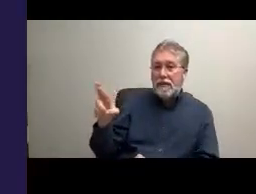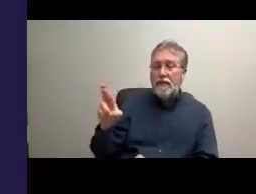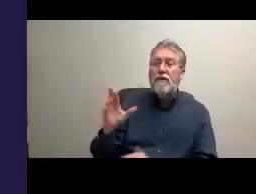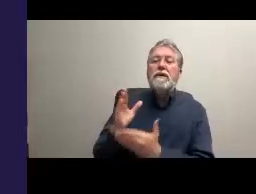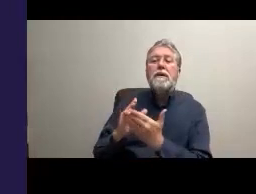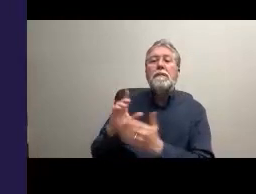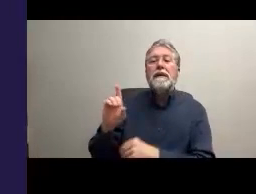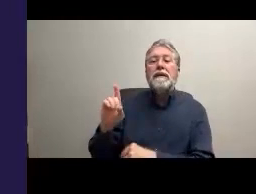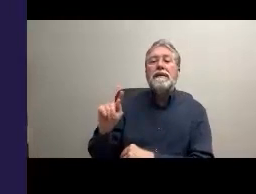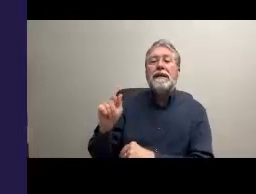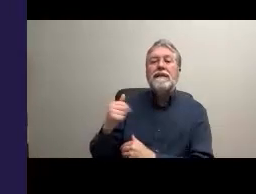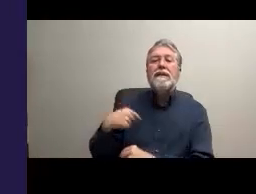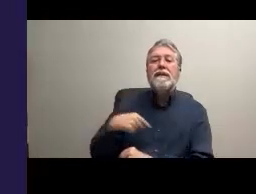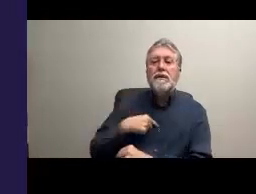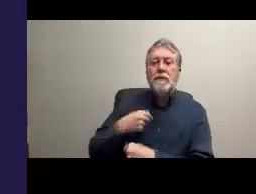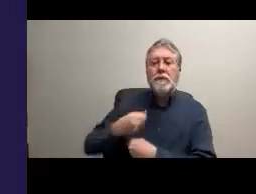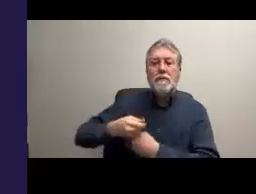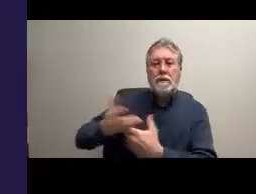ese contexto.